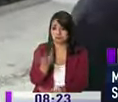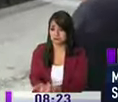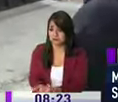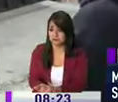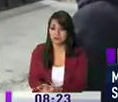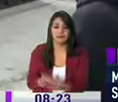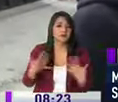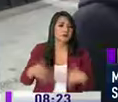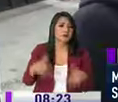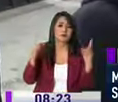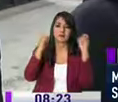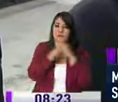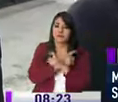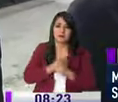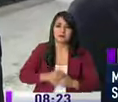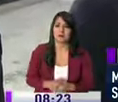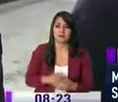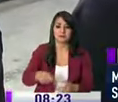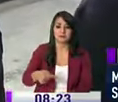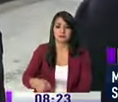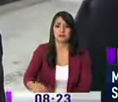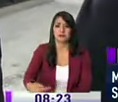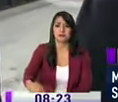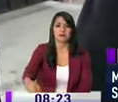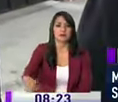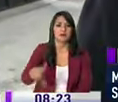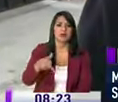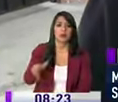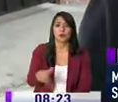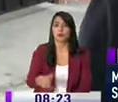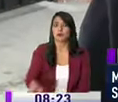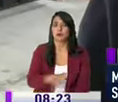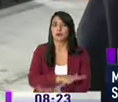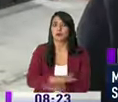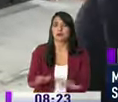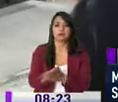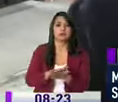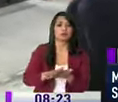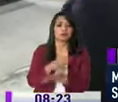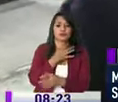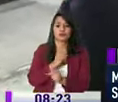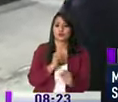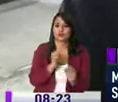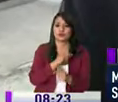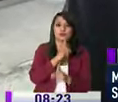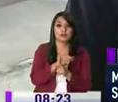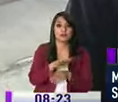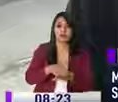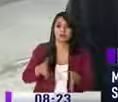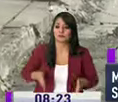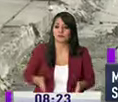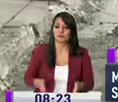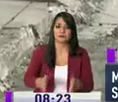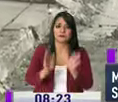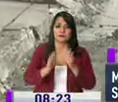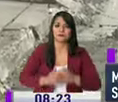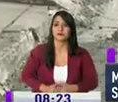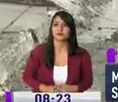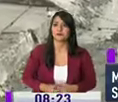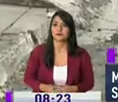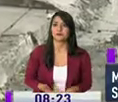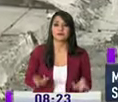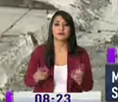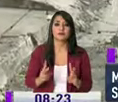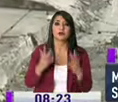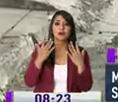mi niño y se fue hasta abajo. Fue un relajo, un susto, como no tiene idea. Además se quejan